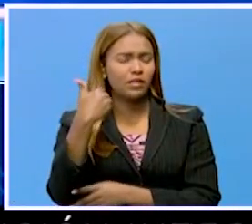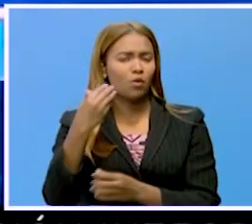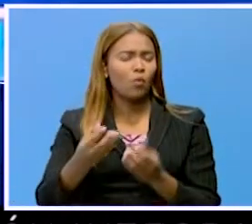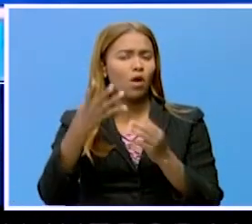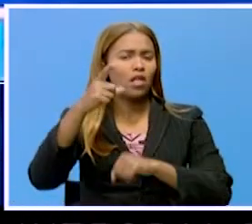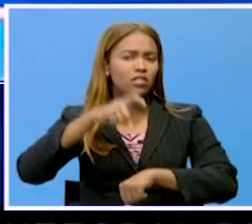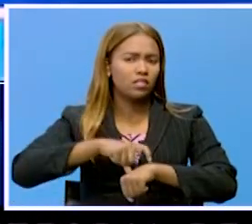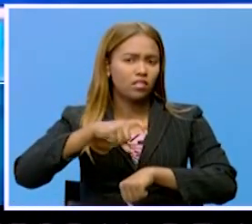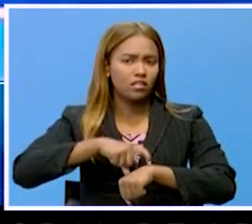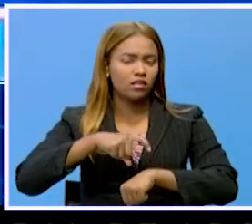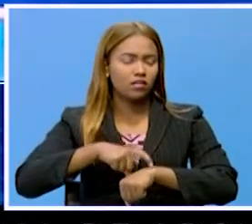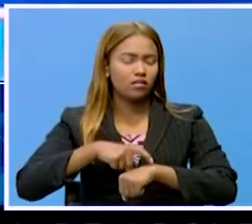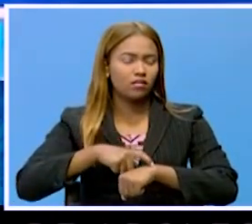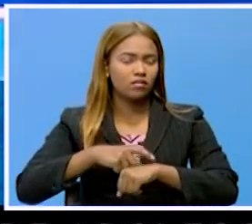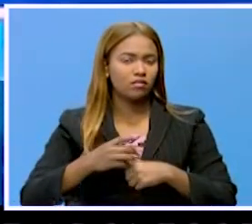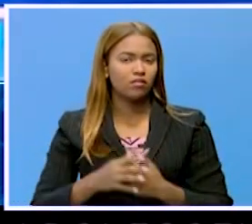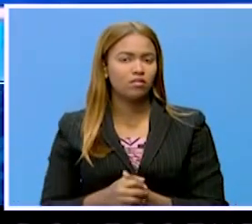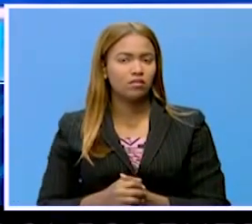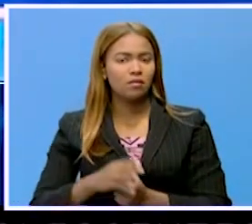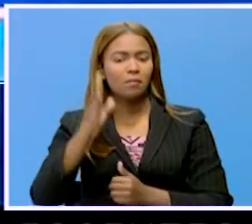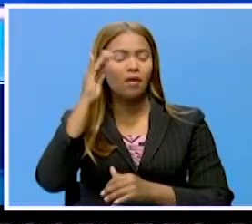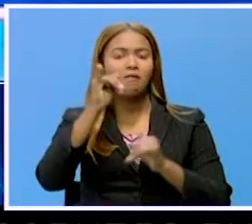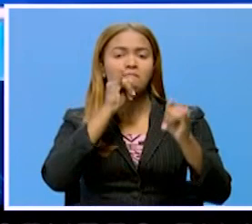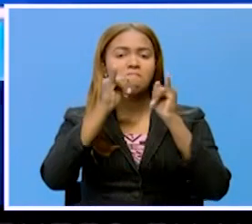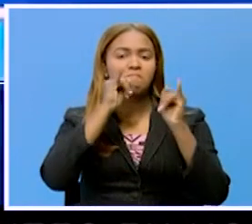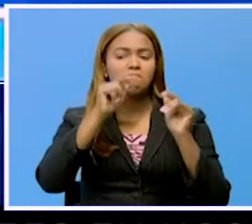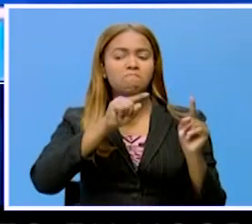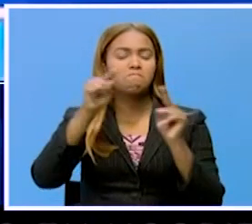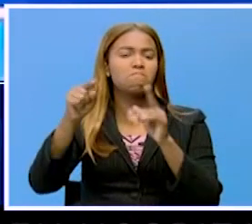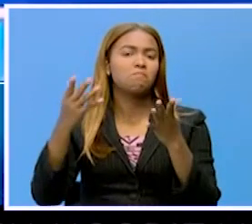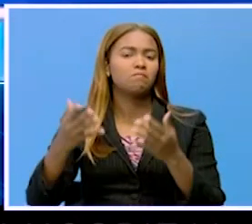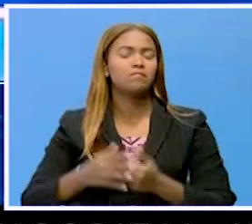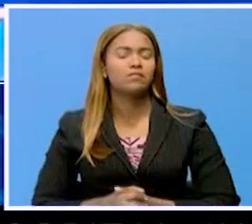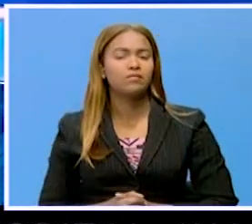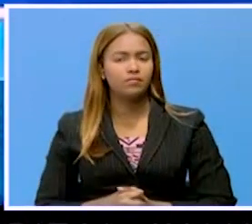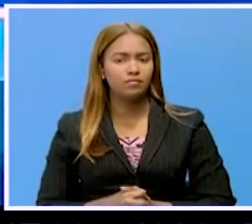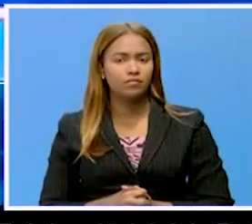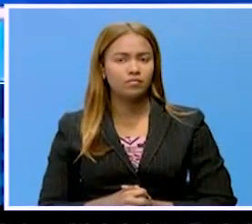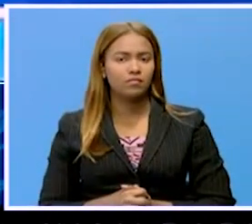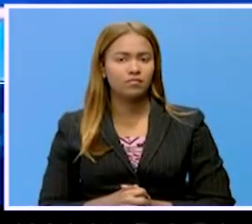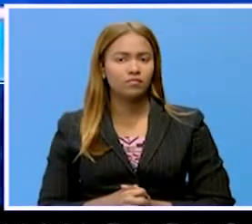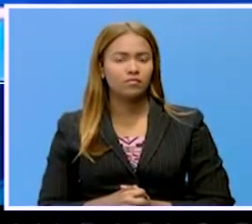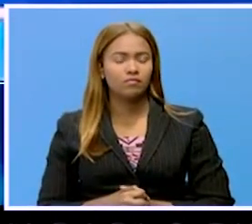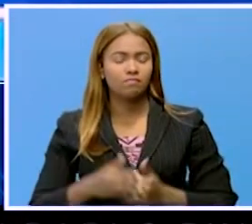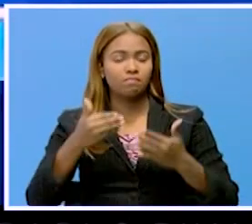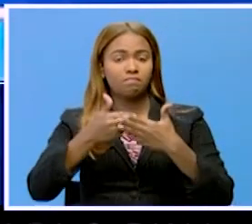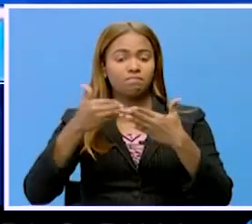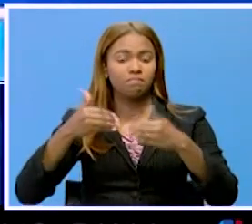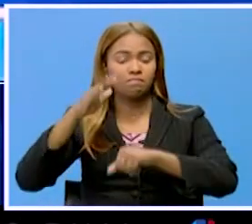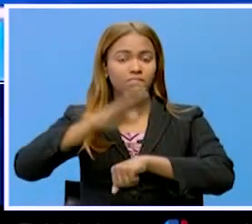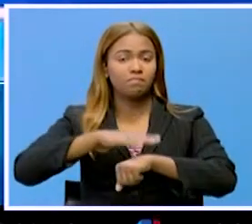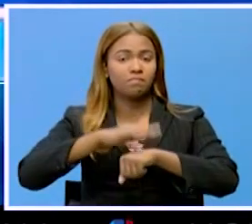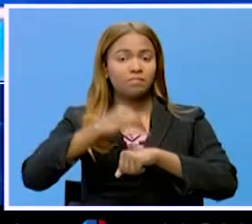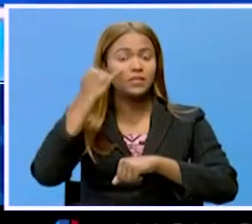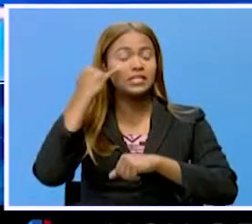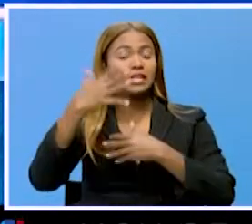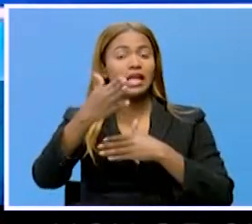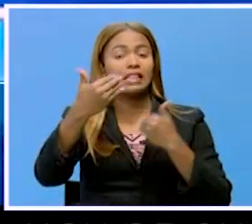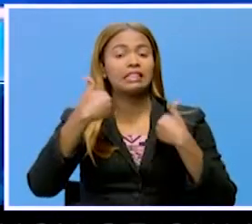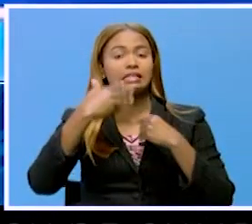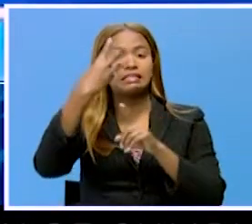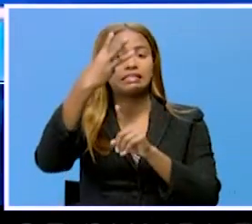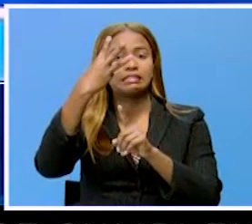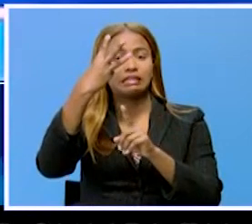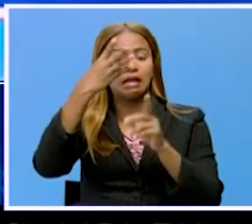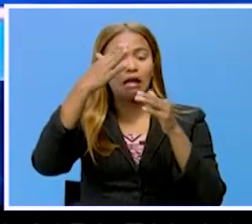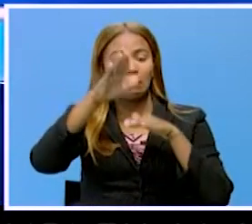tiempo va a tener una entrevista? Sí, el preaviso, si ya usted cumplió con los